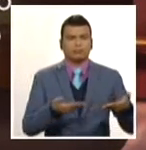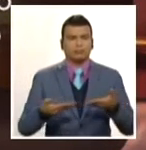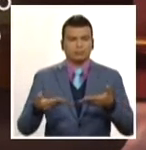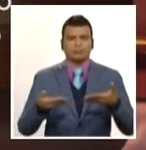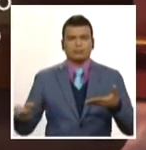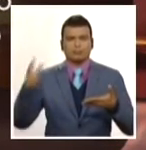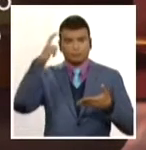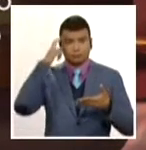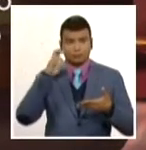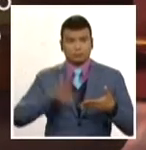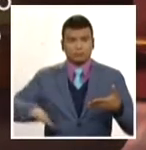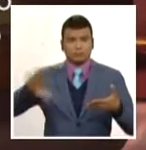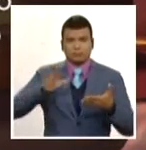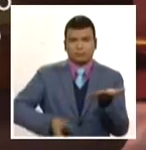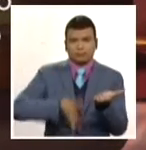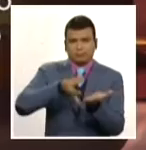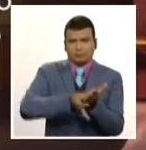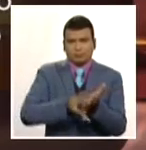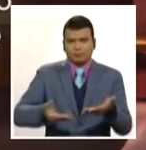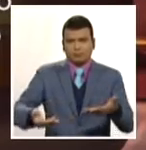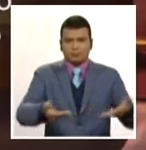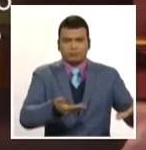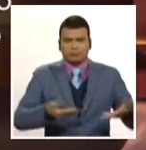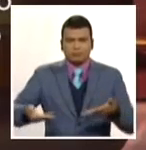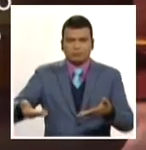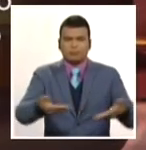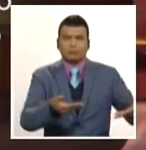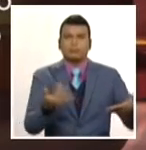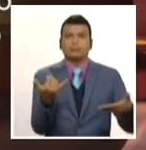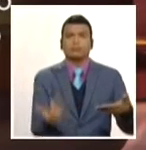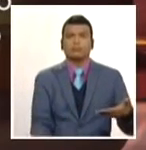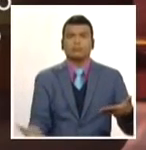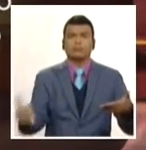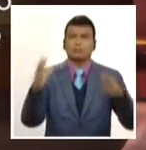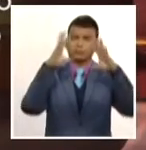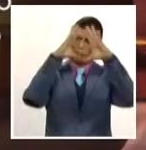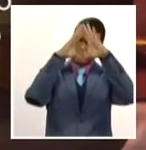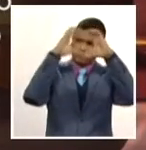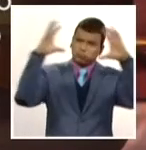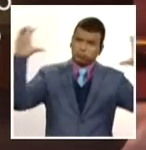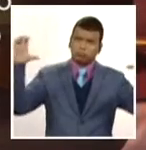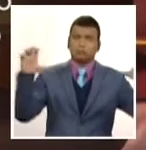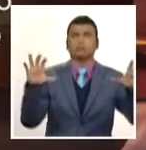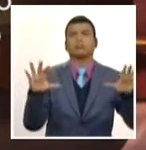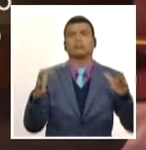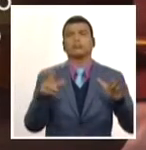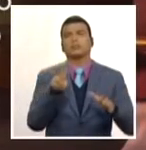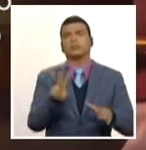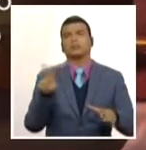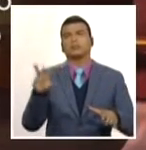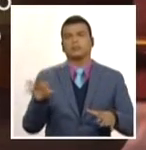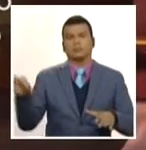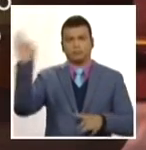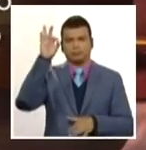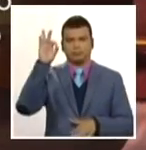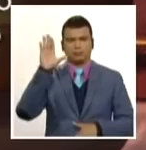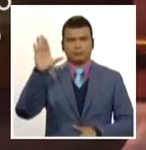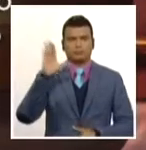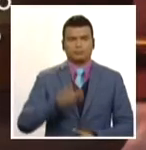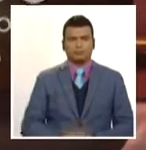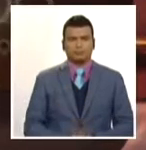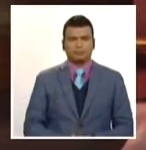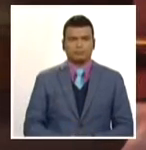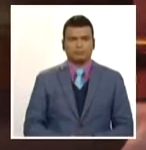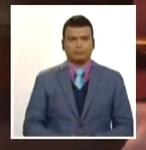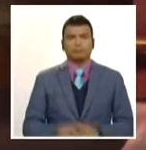Chocó porque en su capital Quibdó en estos momentos se encuentra el cielo nublado y una temperatura promedio de 22 grados centígrados.